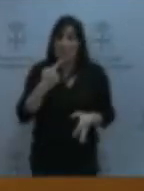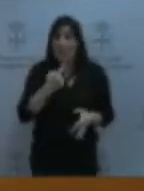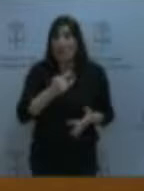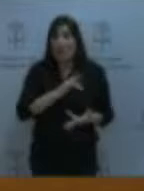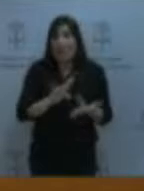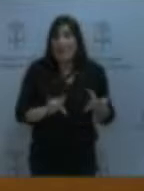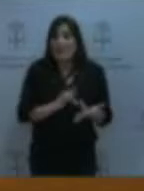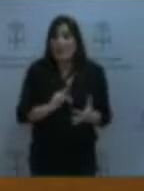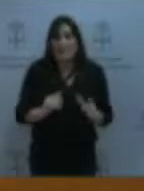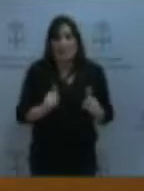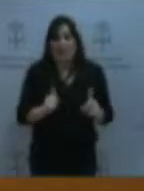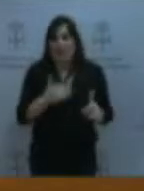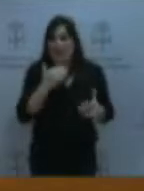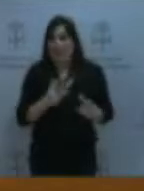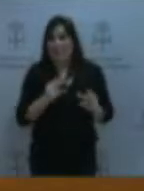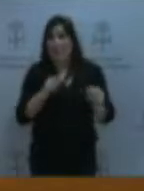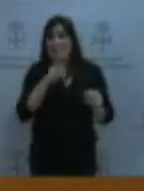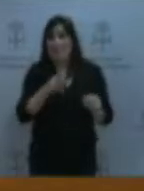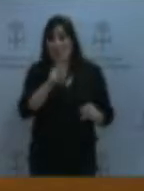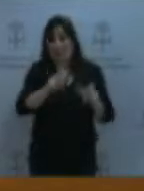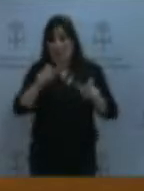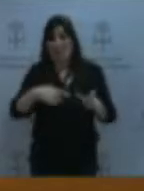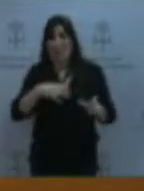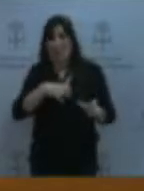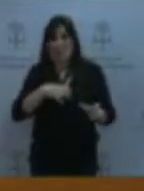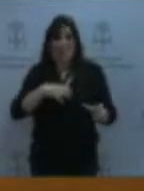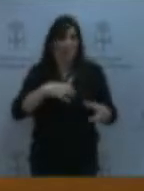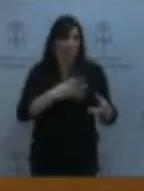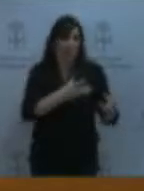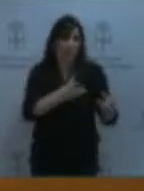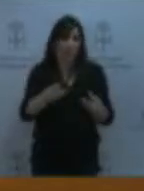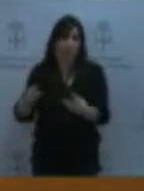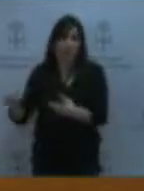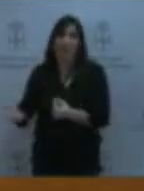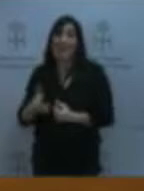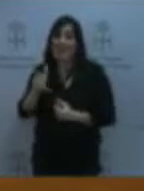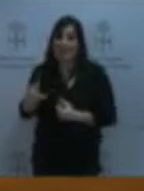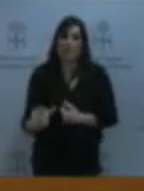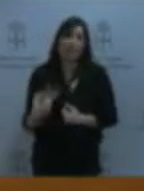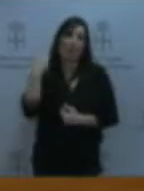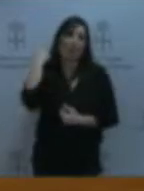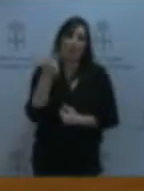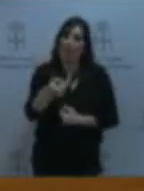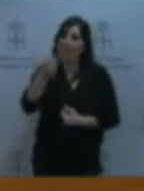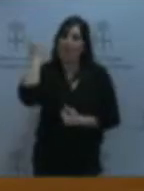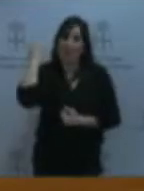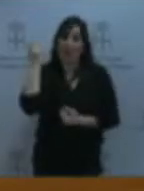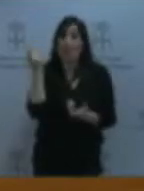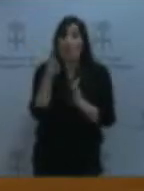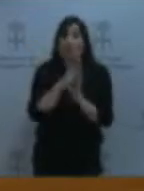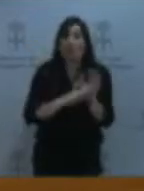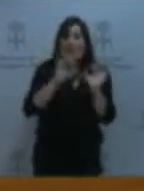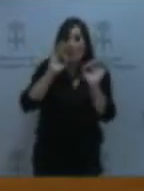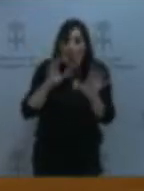de miles de funcionarias y funcionarios públicos del derecho a una jubilación en las mismas condiciones que el resto de trabajadoras y